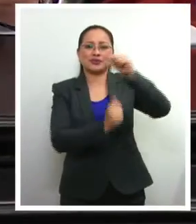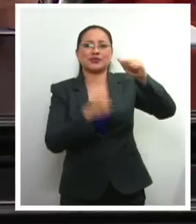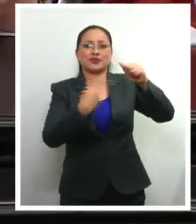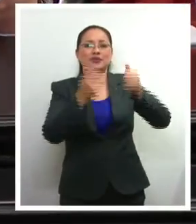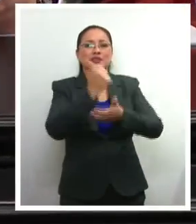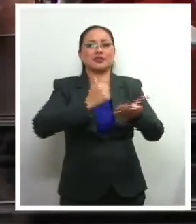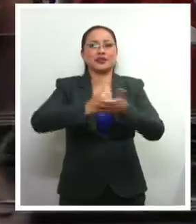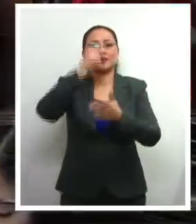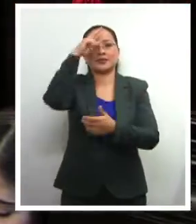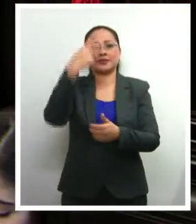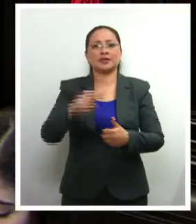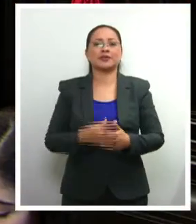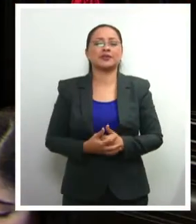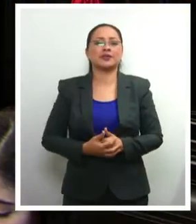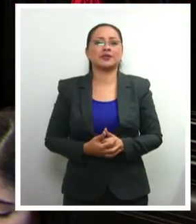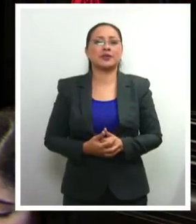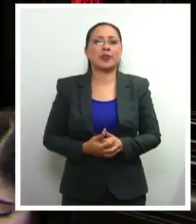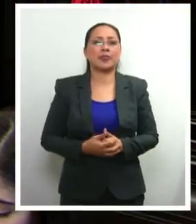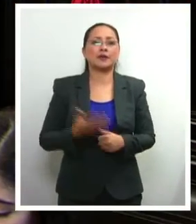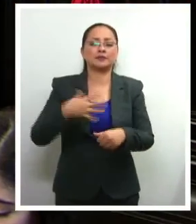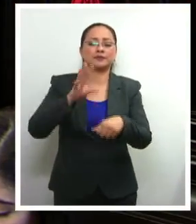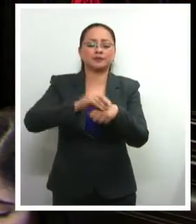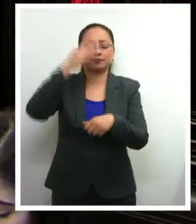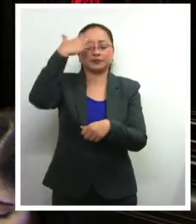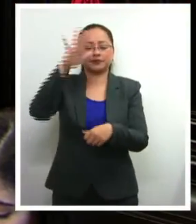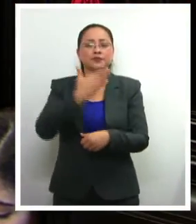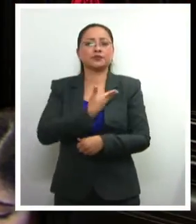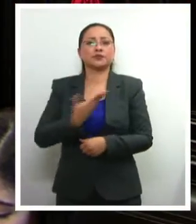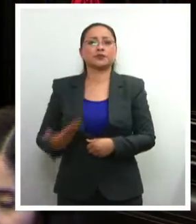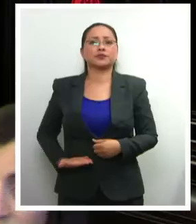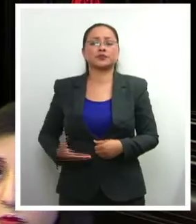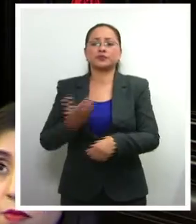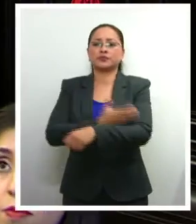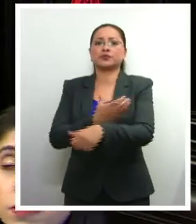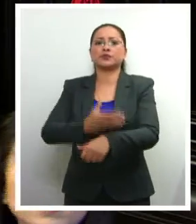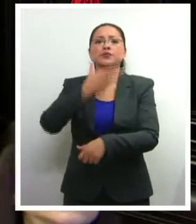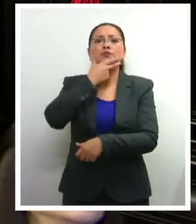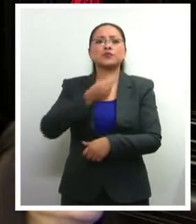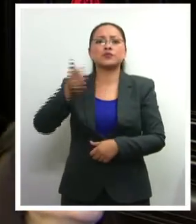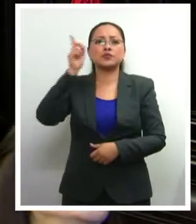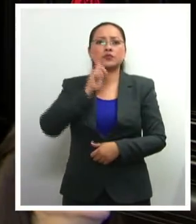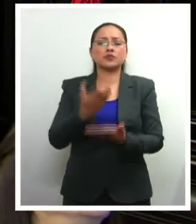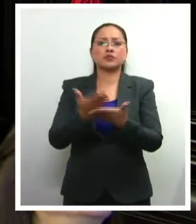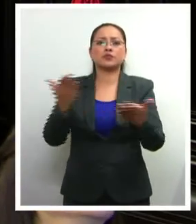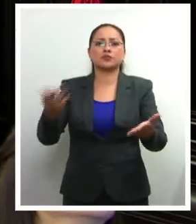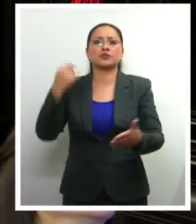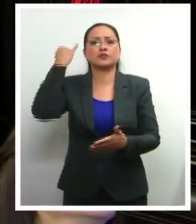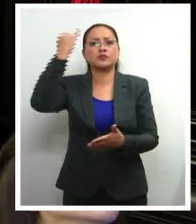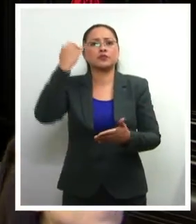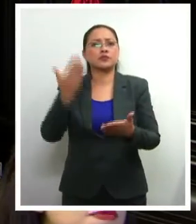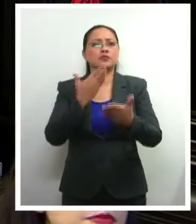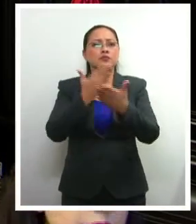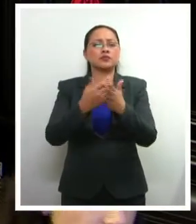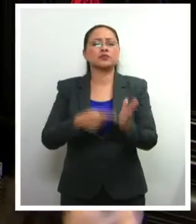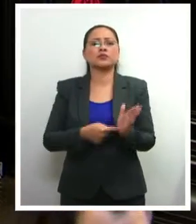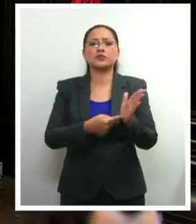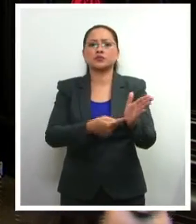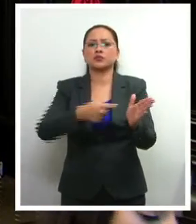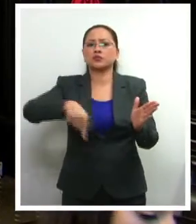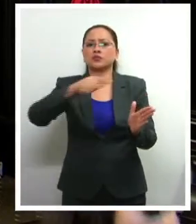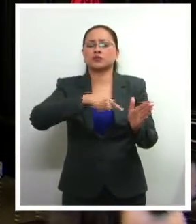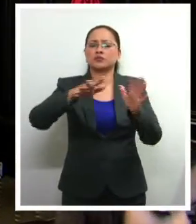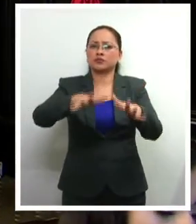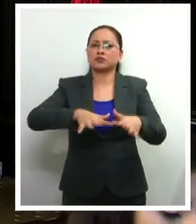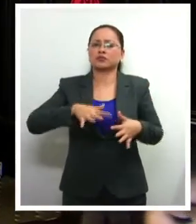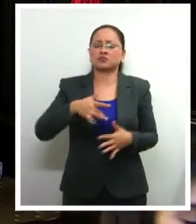México. Con su permiso, señor presidente. Compañeros y compañeras, la iniciativa que pongo